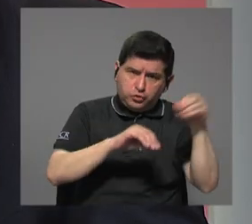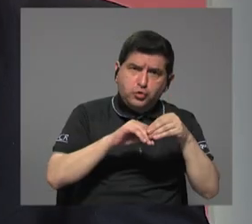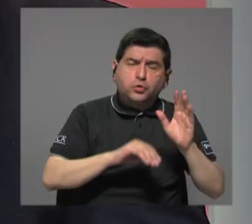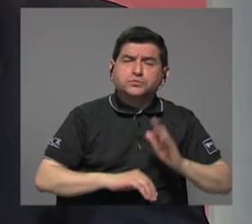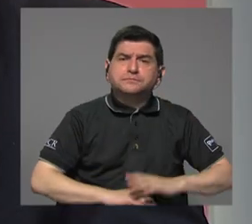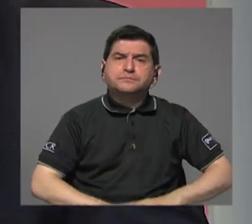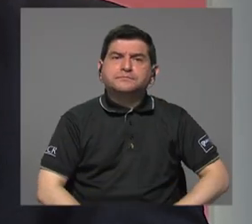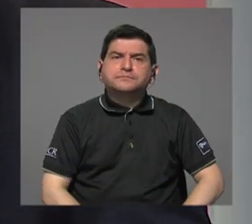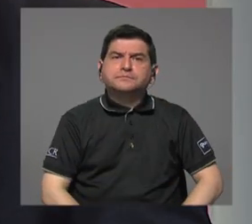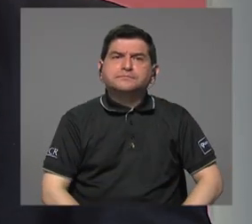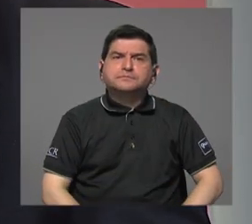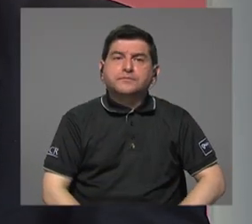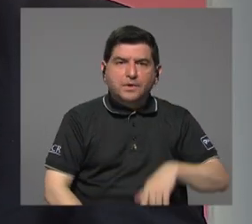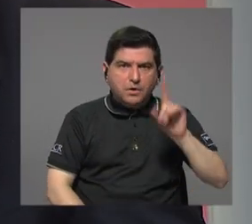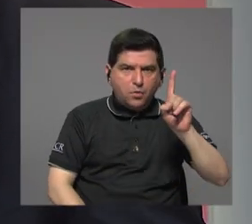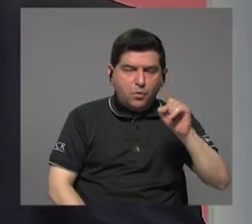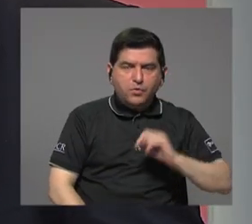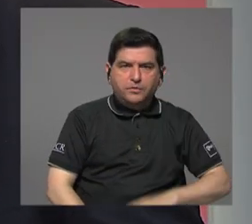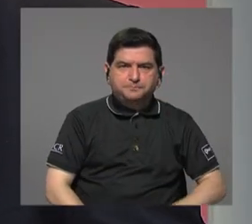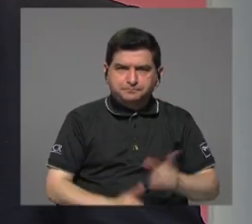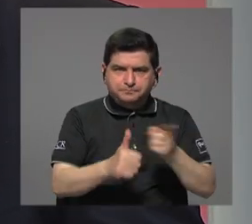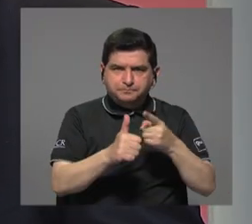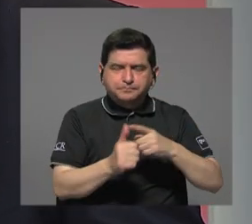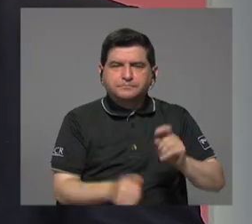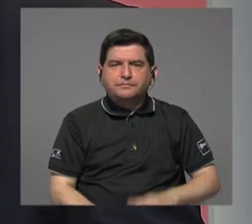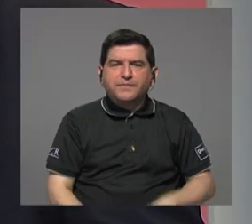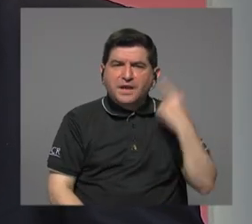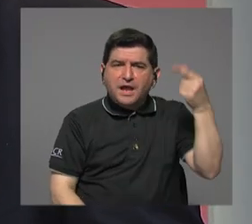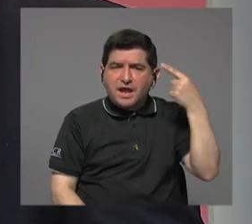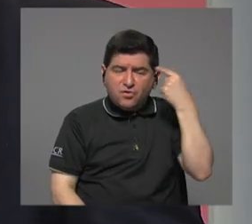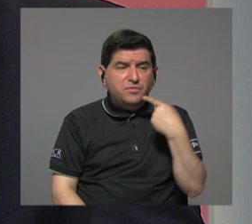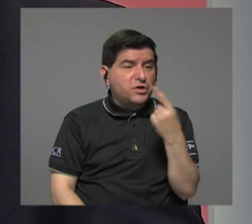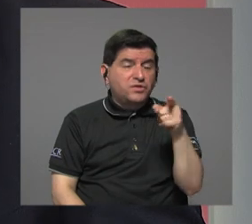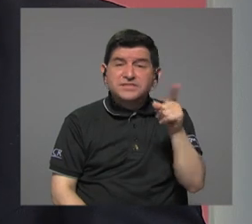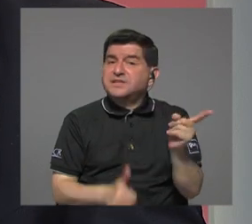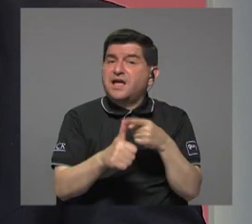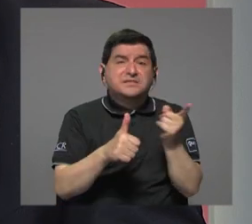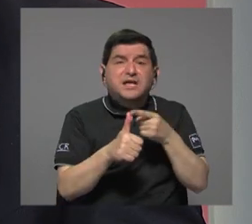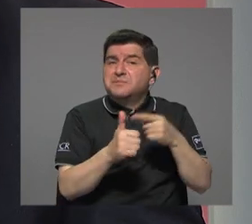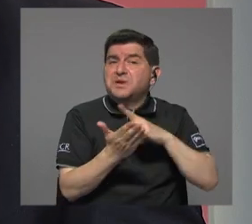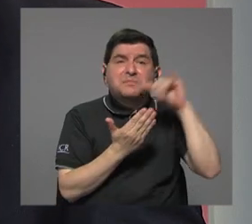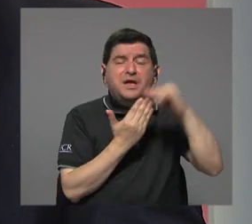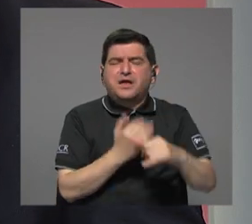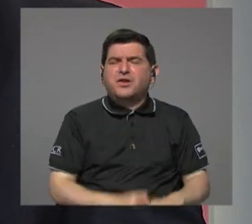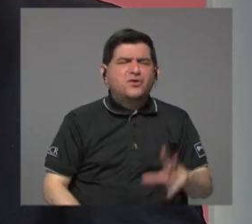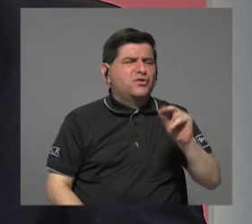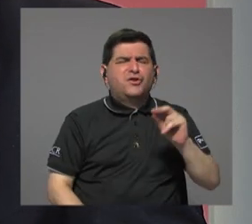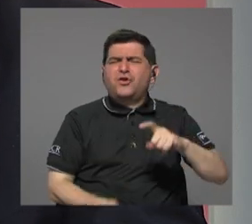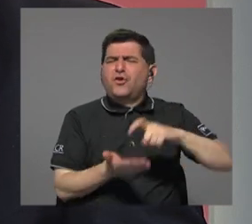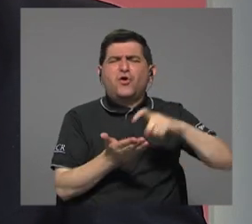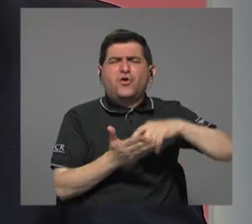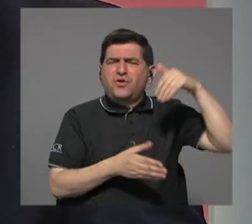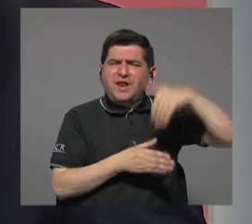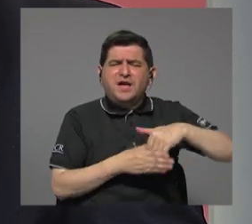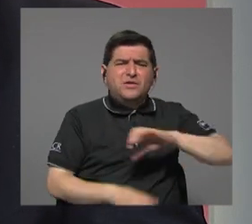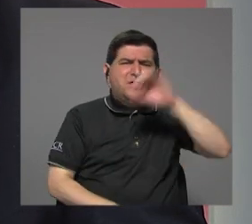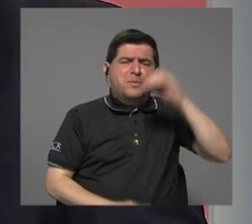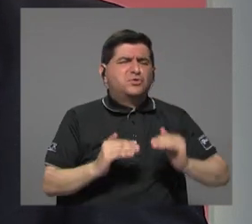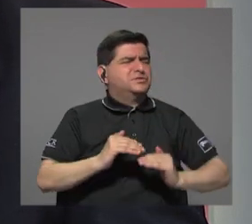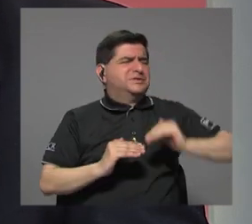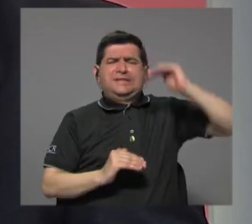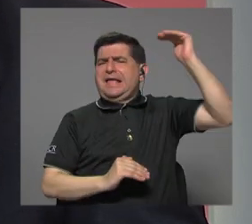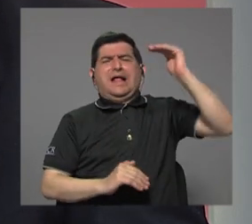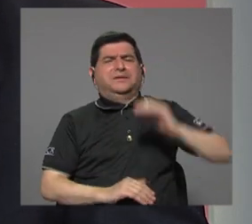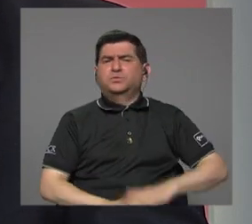uno es bueno primero la de un gobierno este es el número uno pero no la deuda interna estaba a tasas de interés muy altas